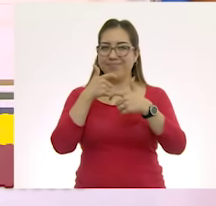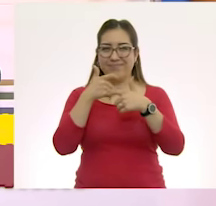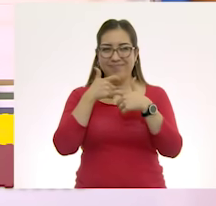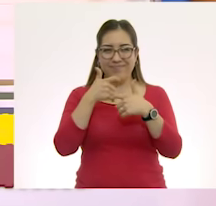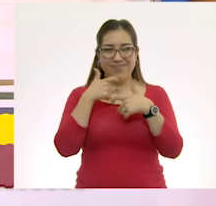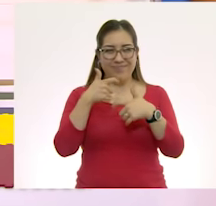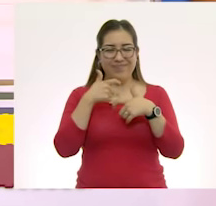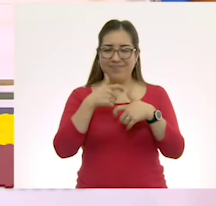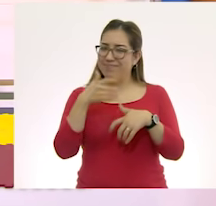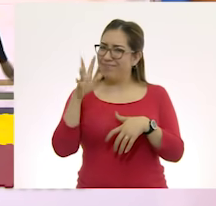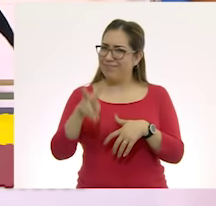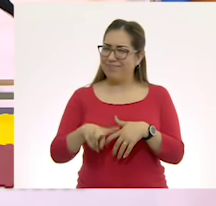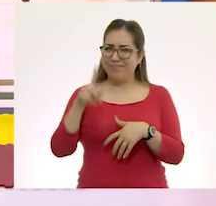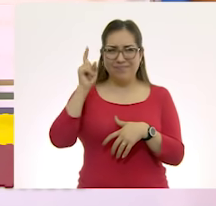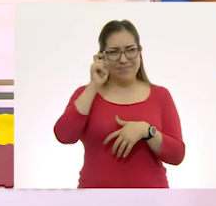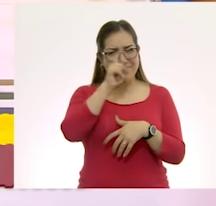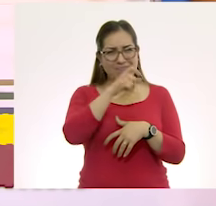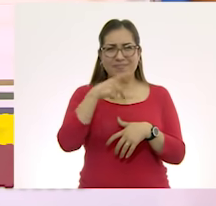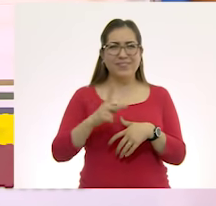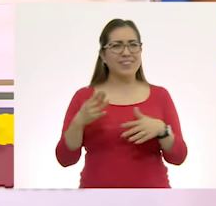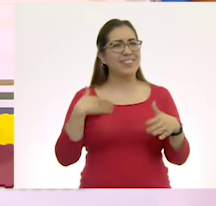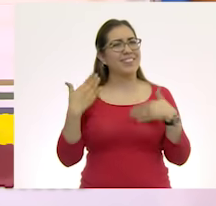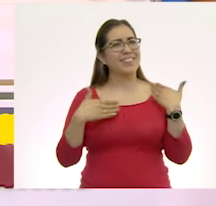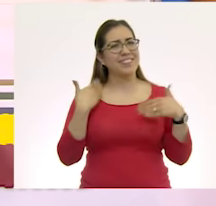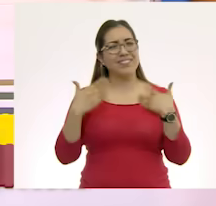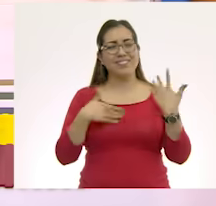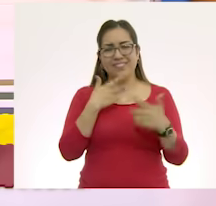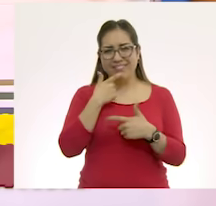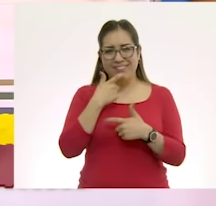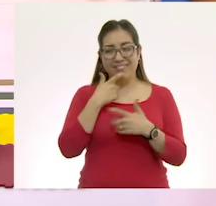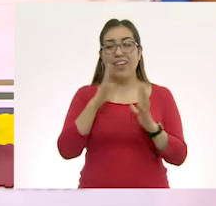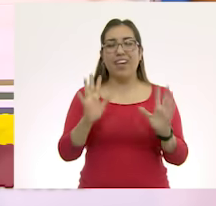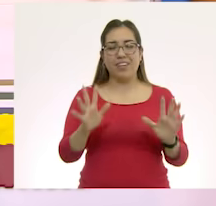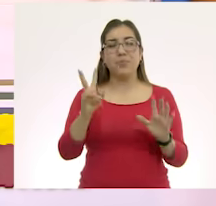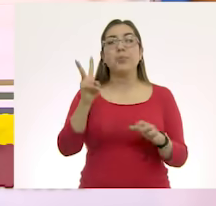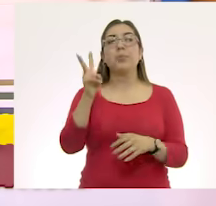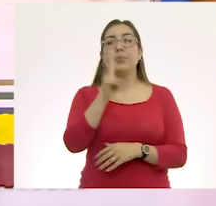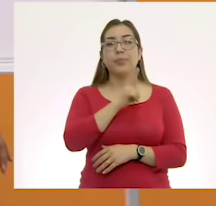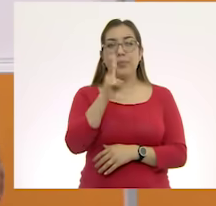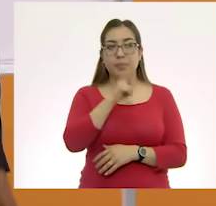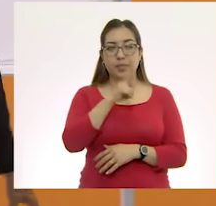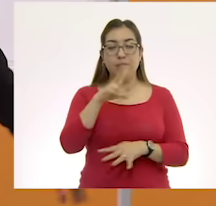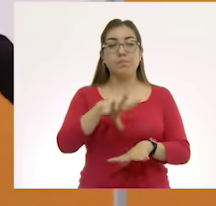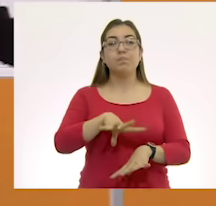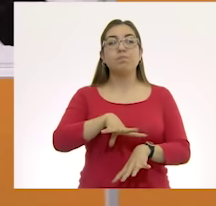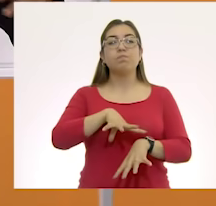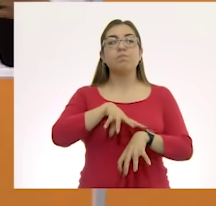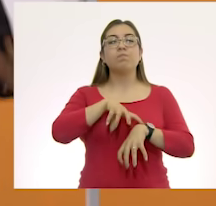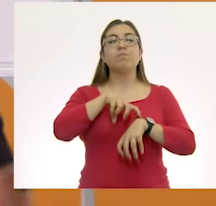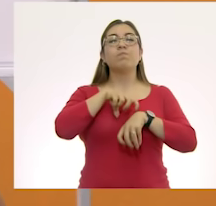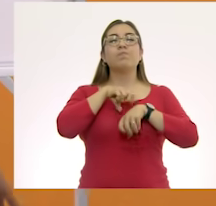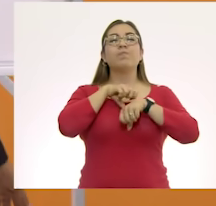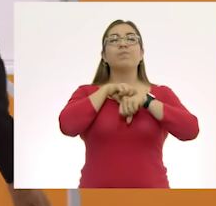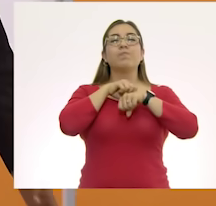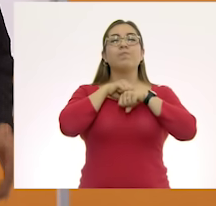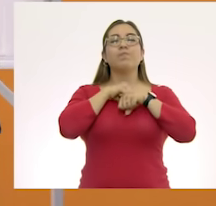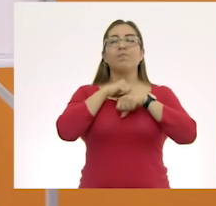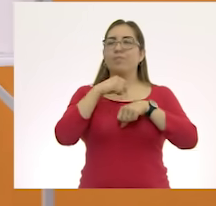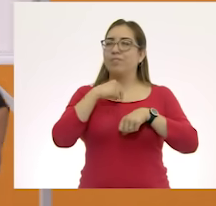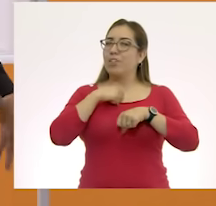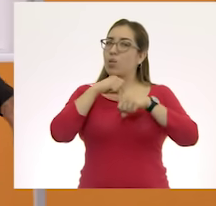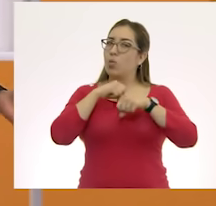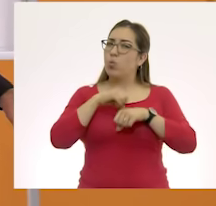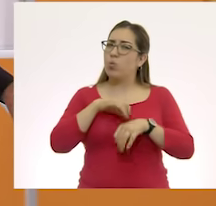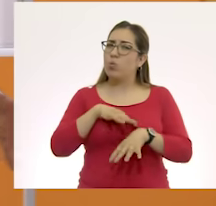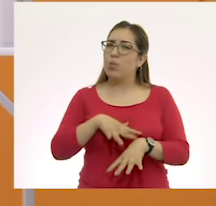Ay, qué difícil fue seguirlo, pero fue muy divertido. Ay, vamos a respirar. Ay, porque me cansé con esta actividad que estaba